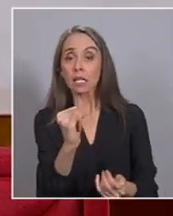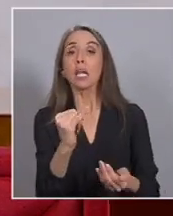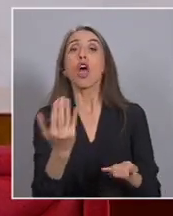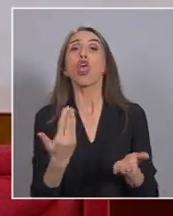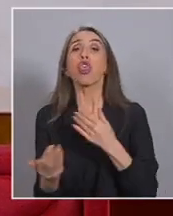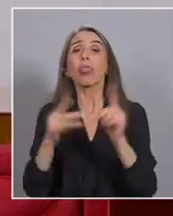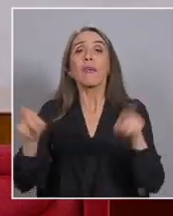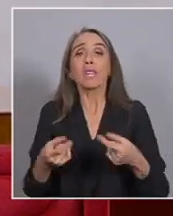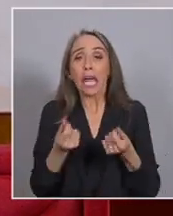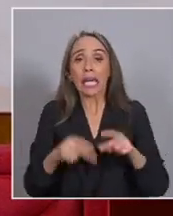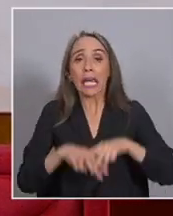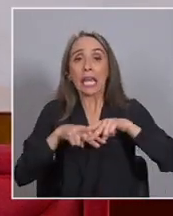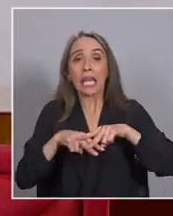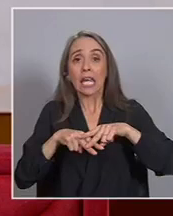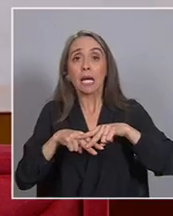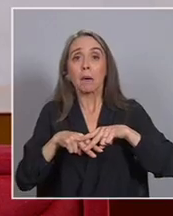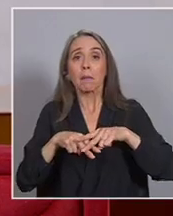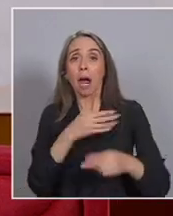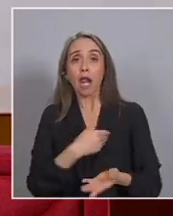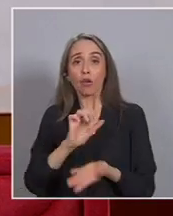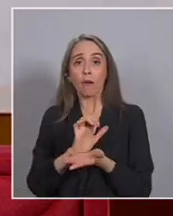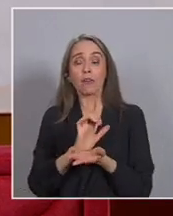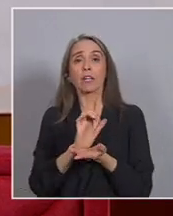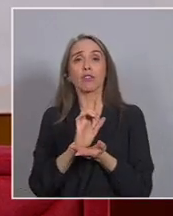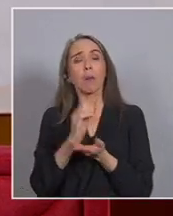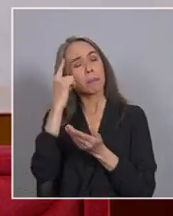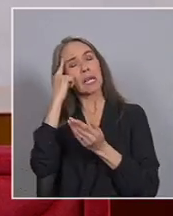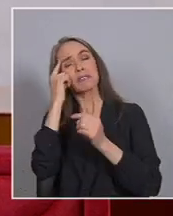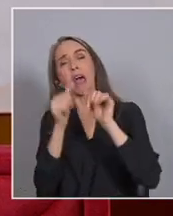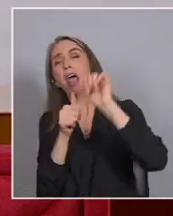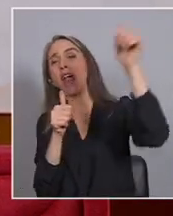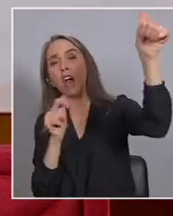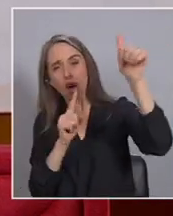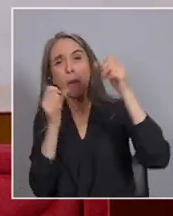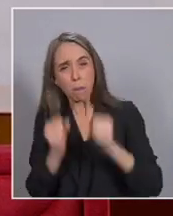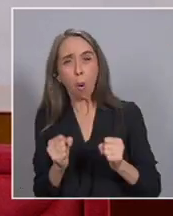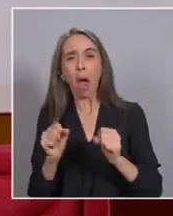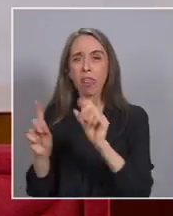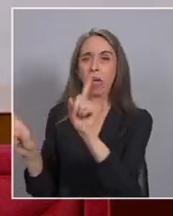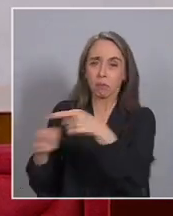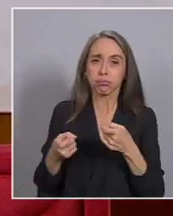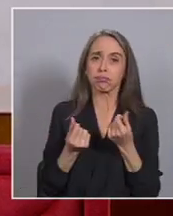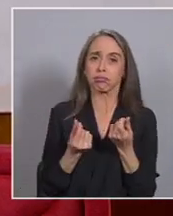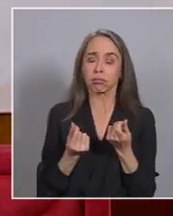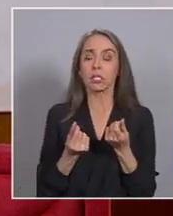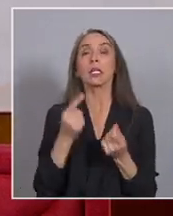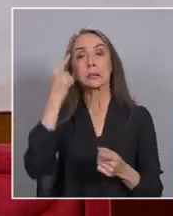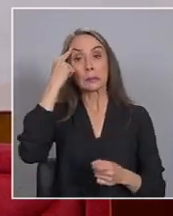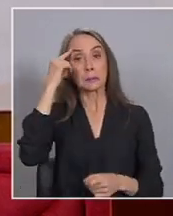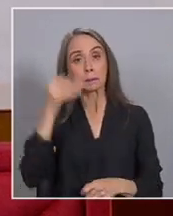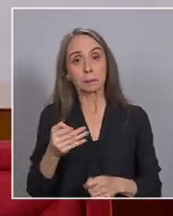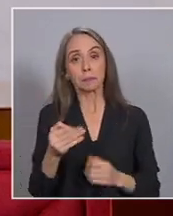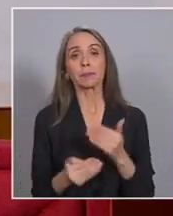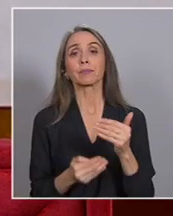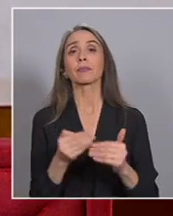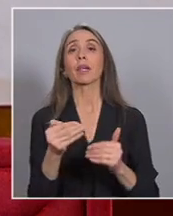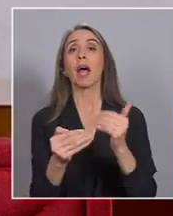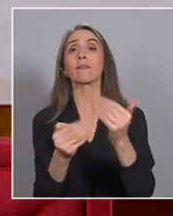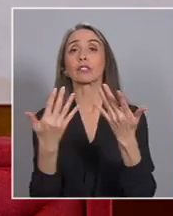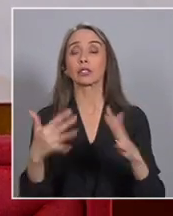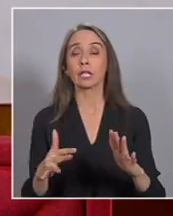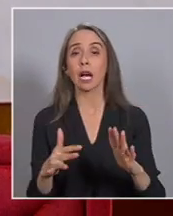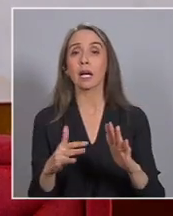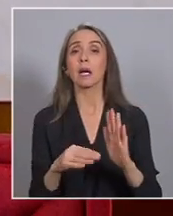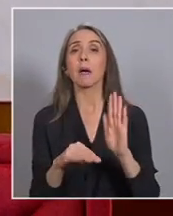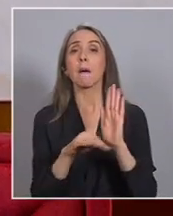esos recursos. No estamos tan lejos, se puede. Con esa misma convicción, avanzamos en